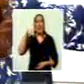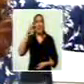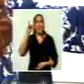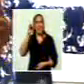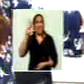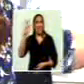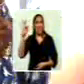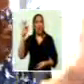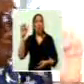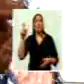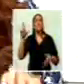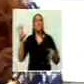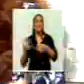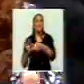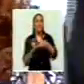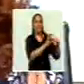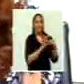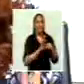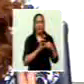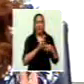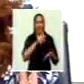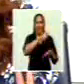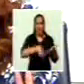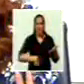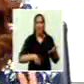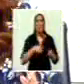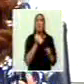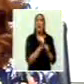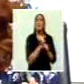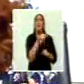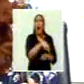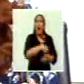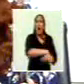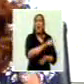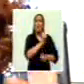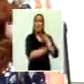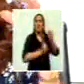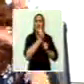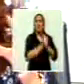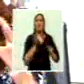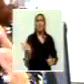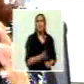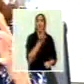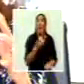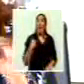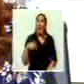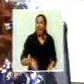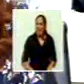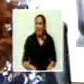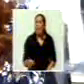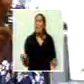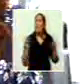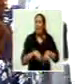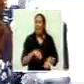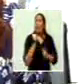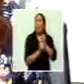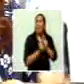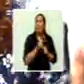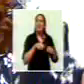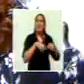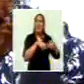los vagones que los quiero mostrar, por favor. Por que estamos produciendo los argentinos, hemos vuelto a producir vagones.